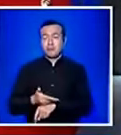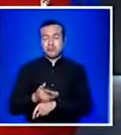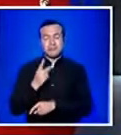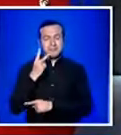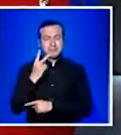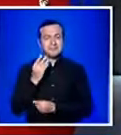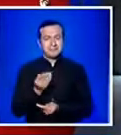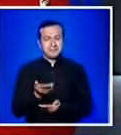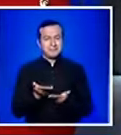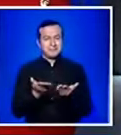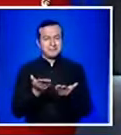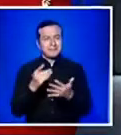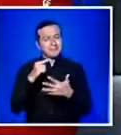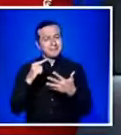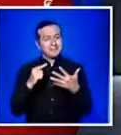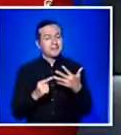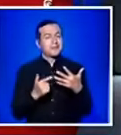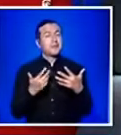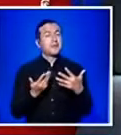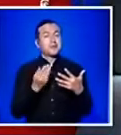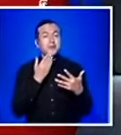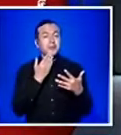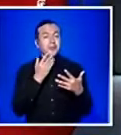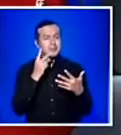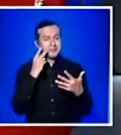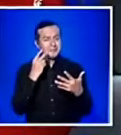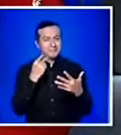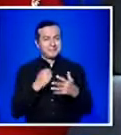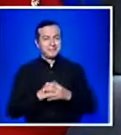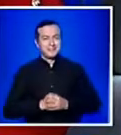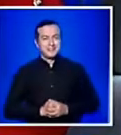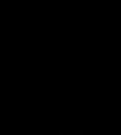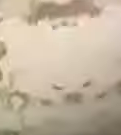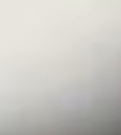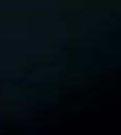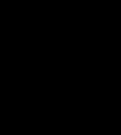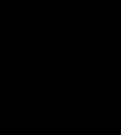Carrillo explica cuáles podemos utilizar. Preste atención.